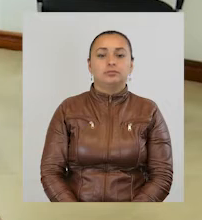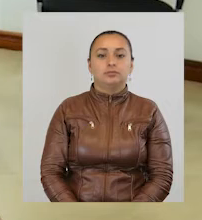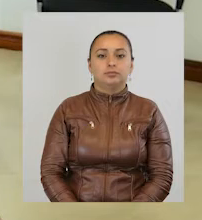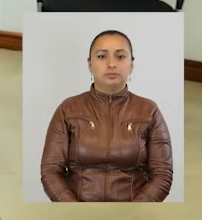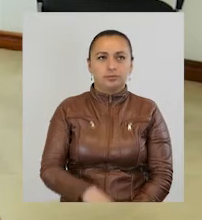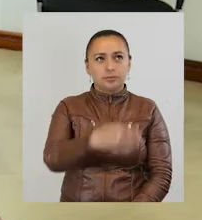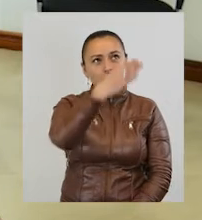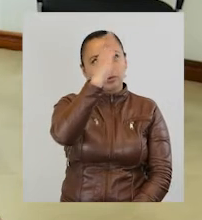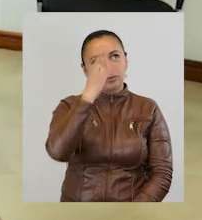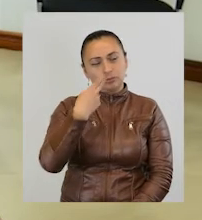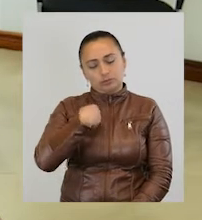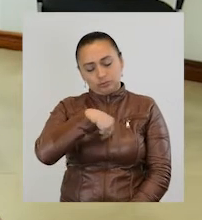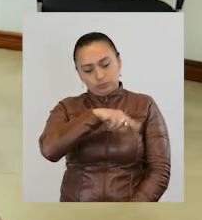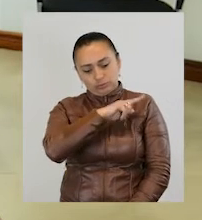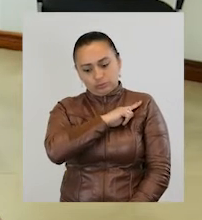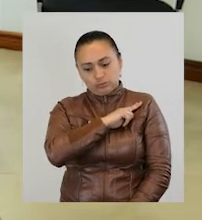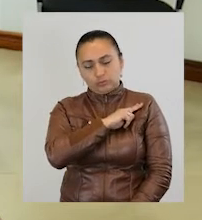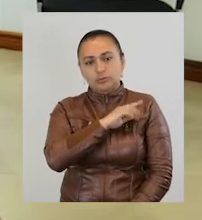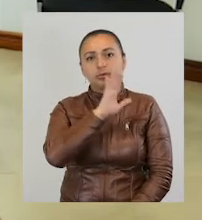su